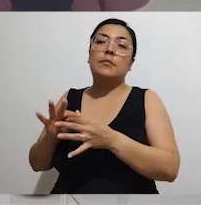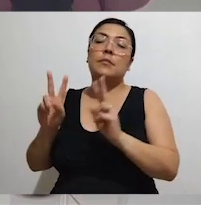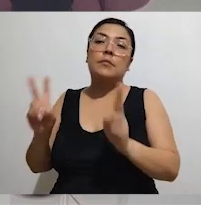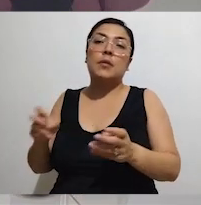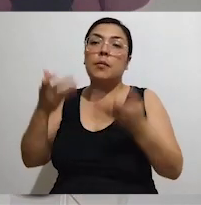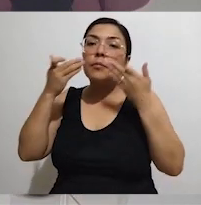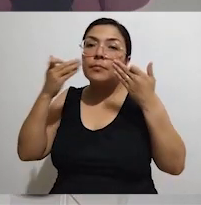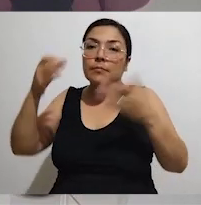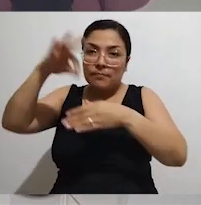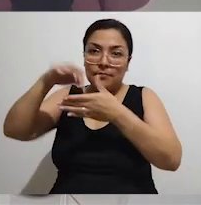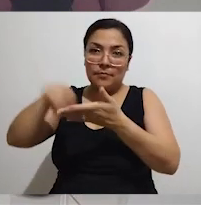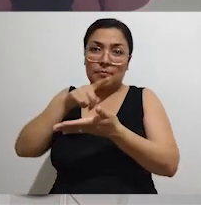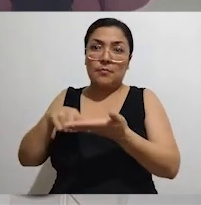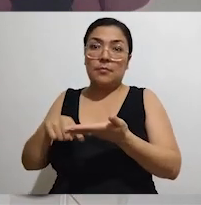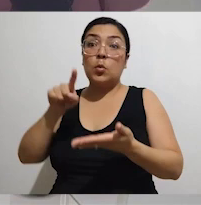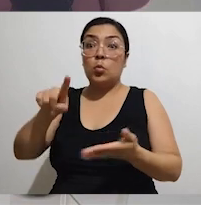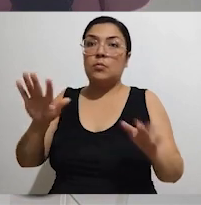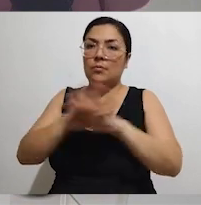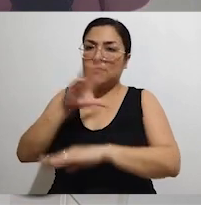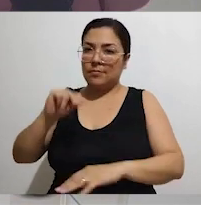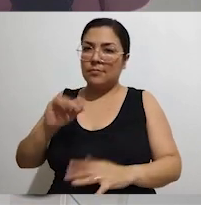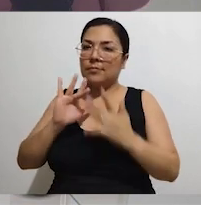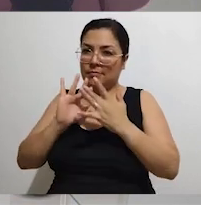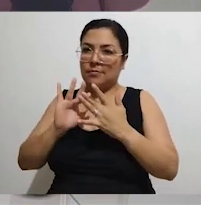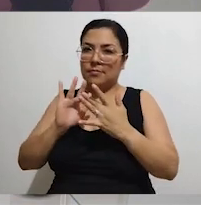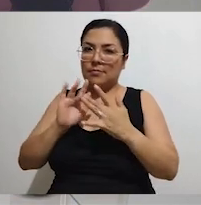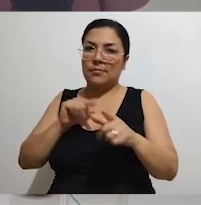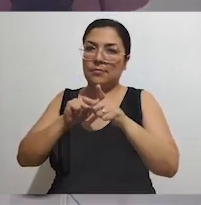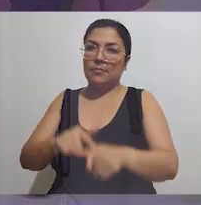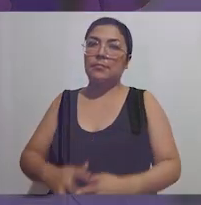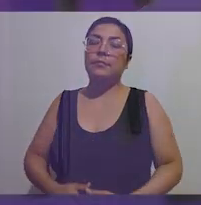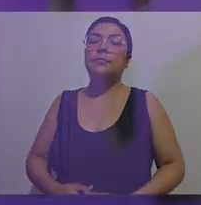observación electoral. No se vaya, no le cambie, está usted en la urna.